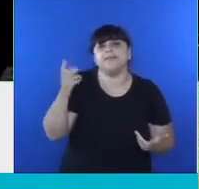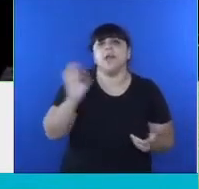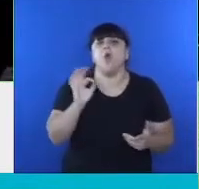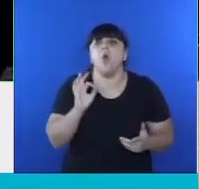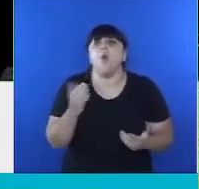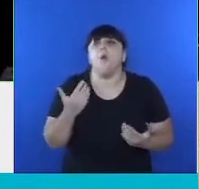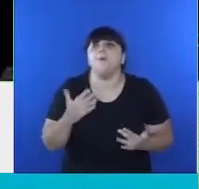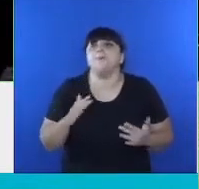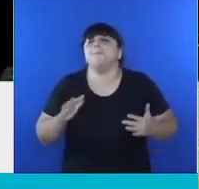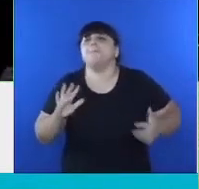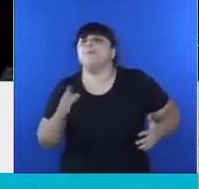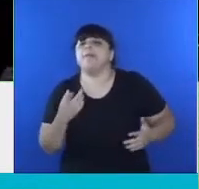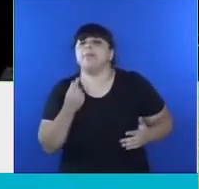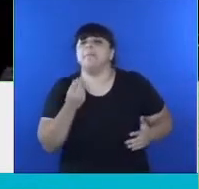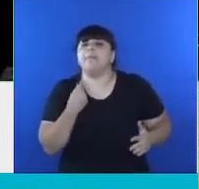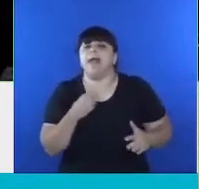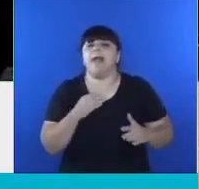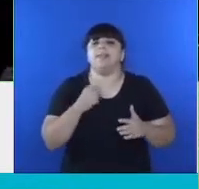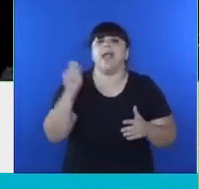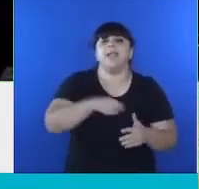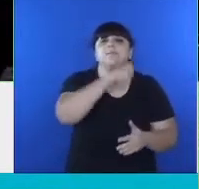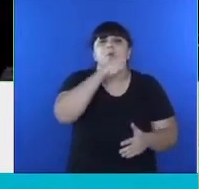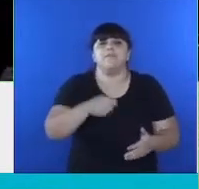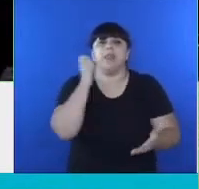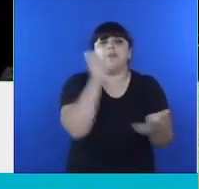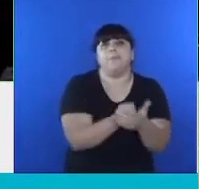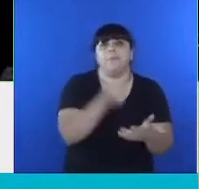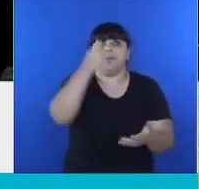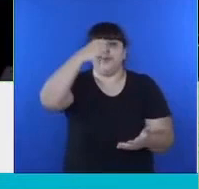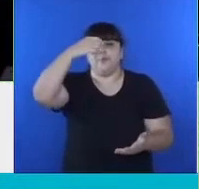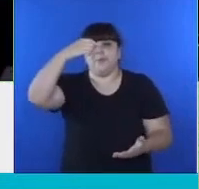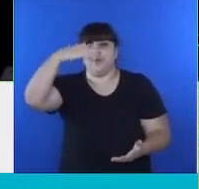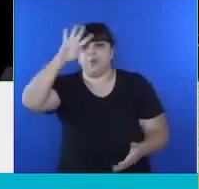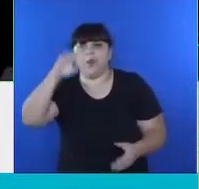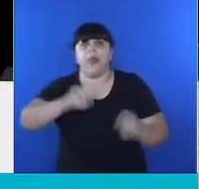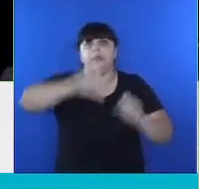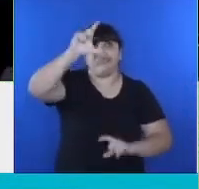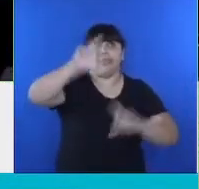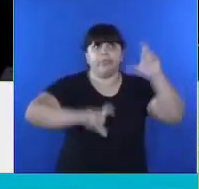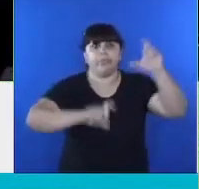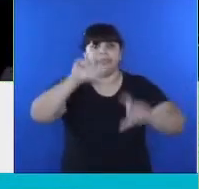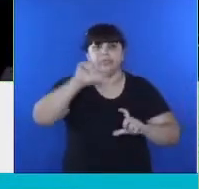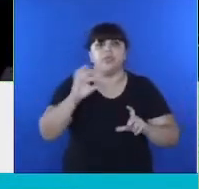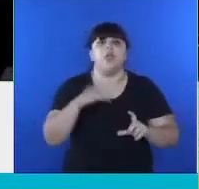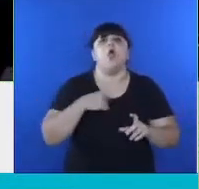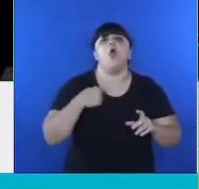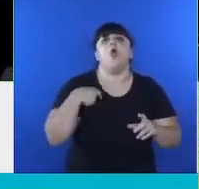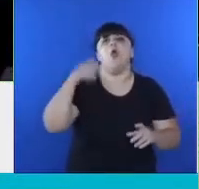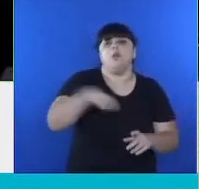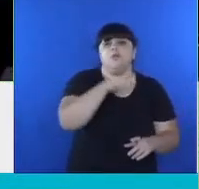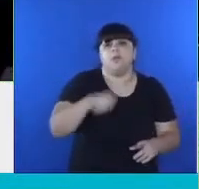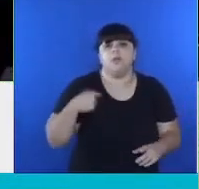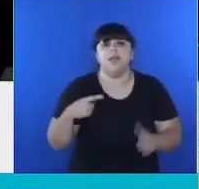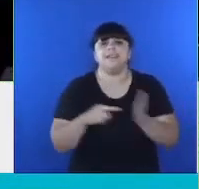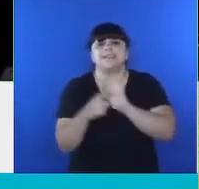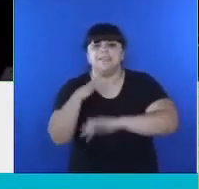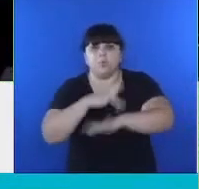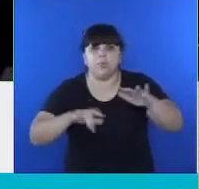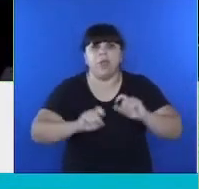la posible mala liquidación del impuesto inmobiliario rural, del impuesto edificado,